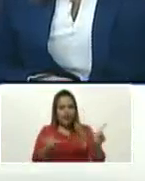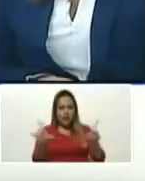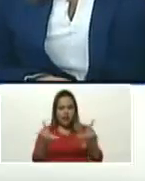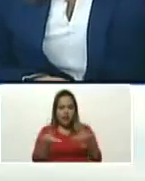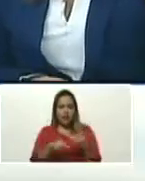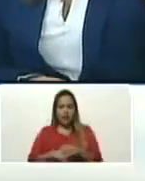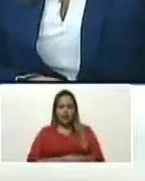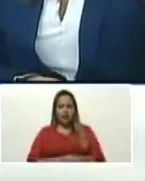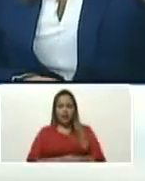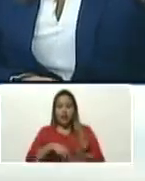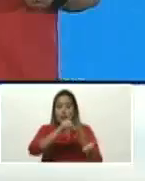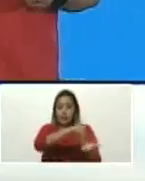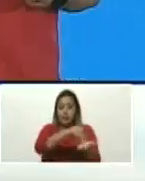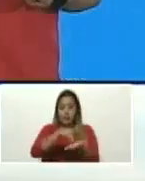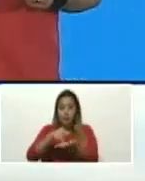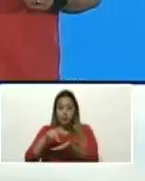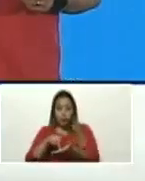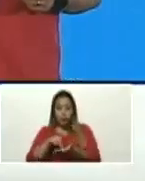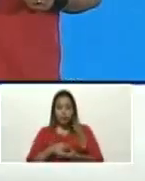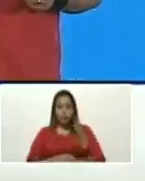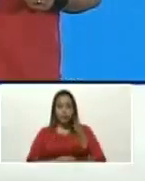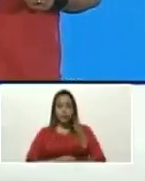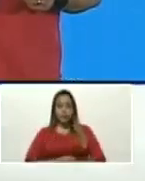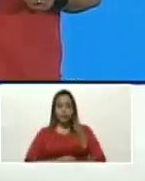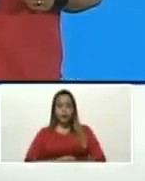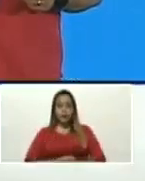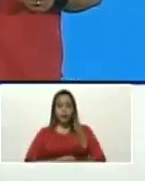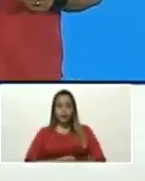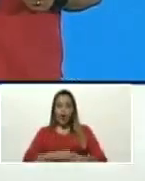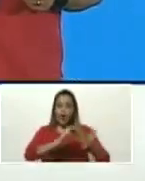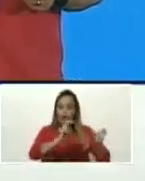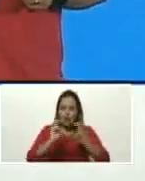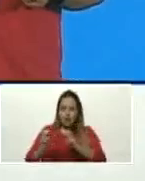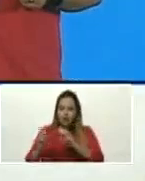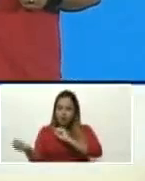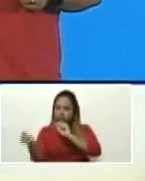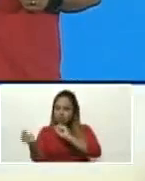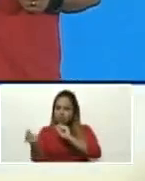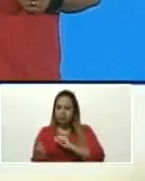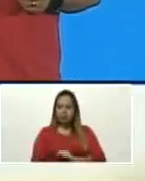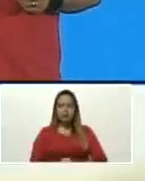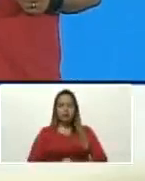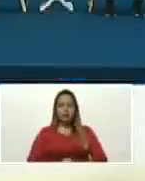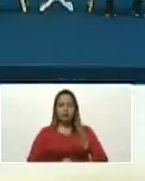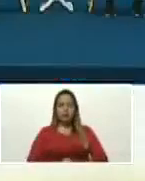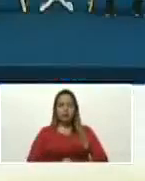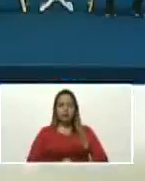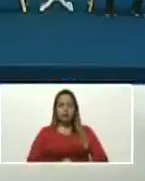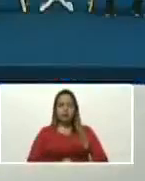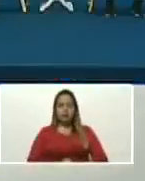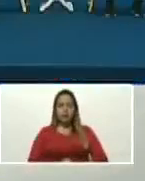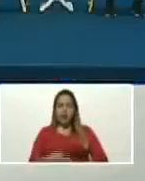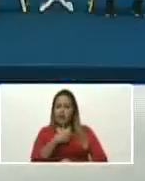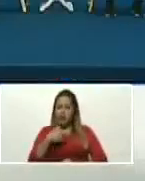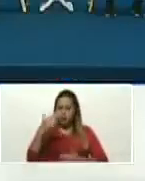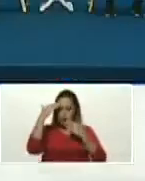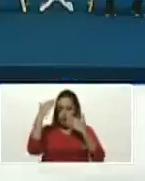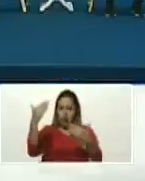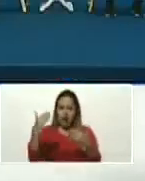Las intervenciones, los temas que trataron. Quiero saludar